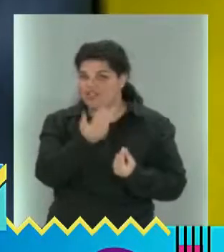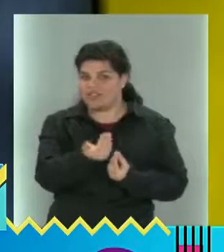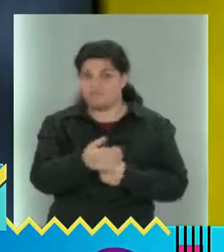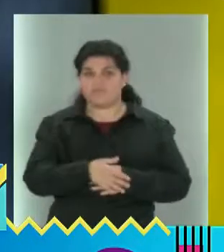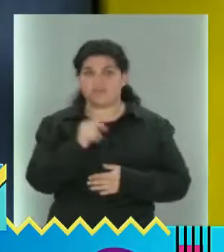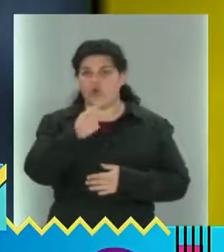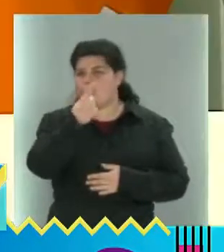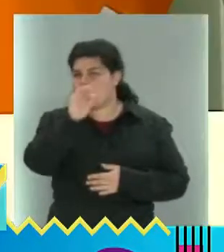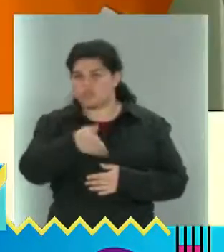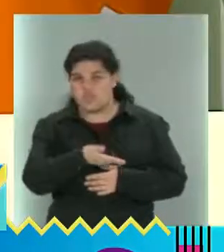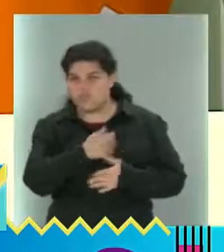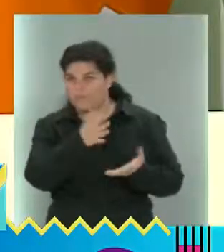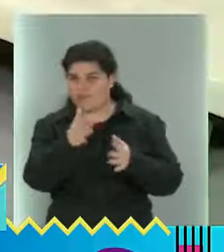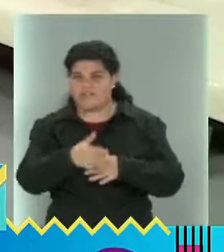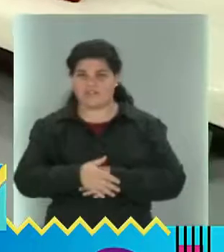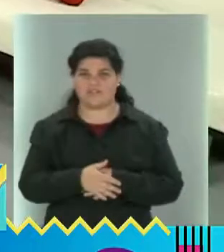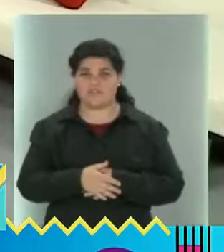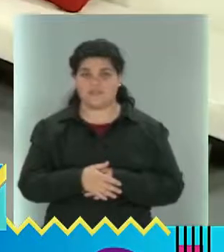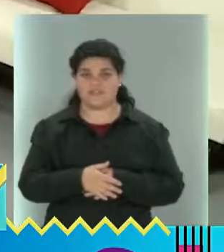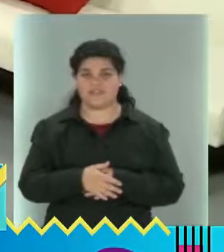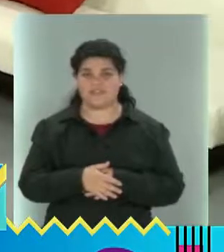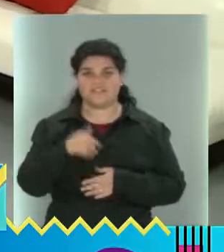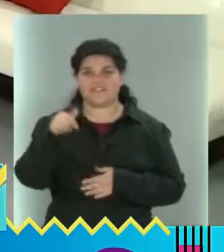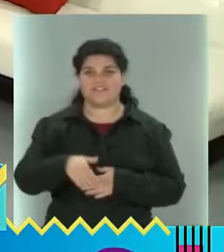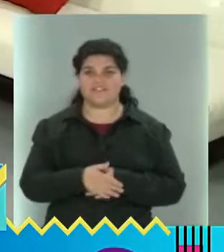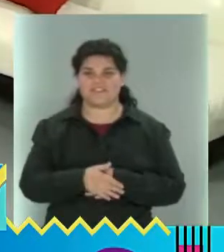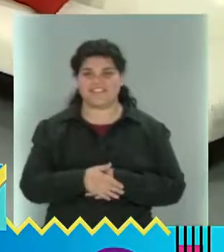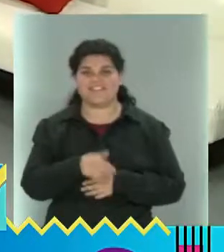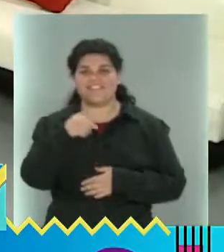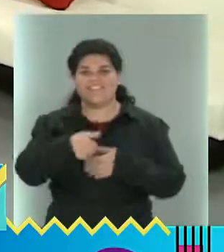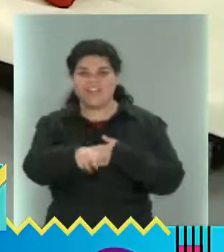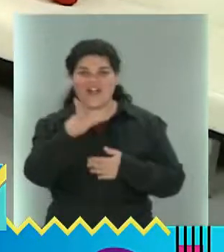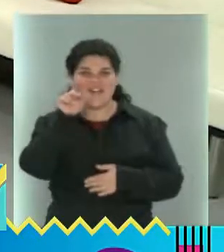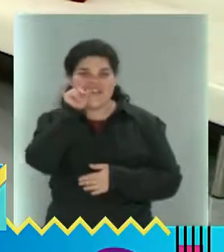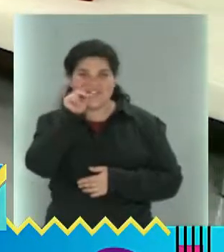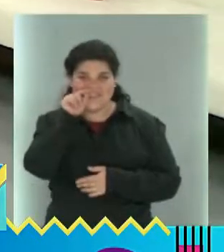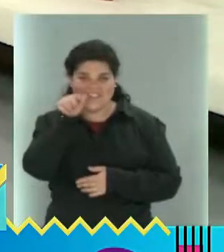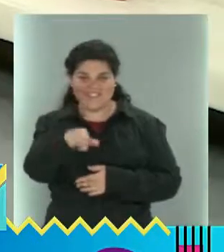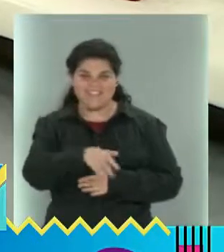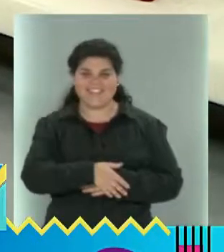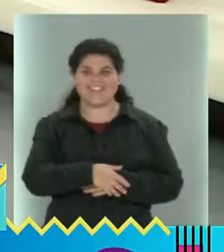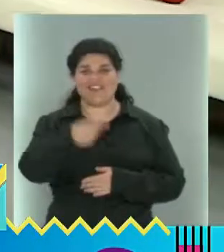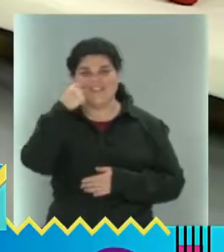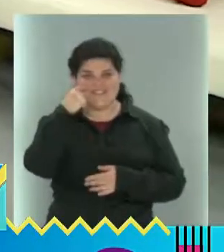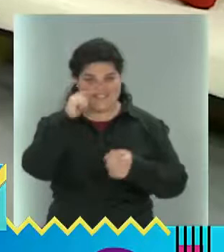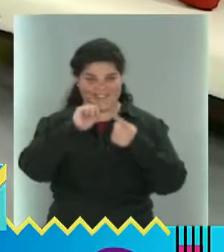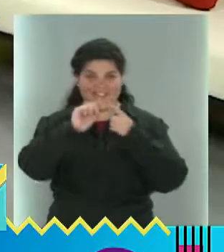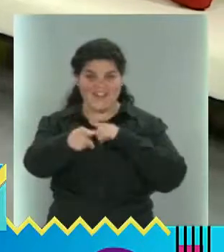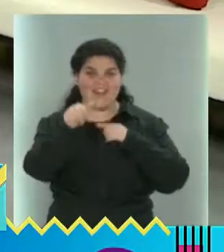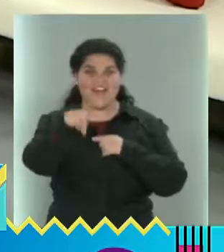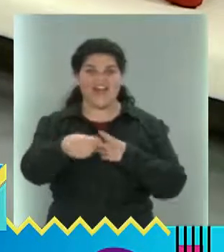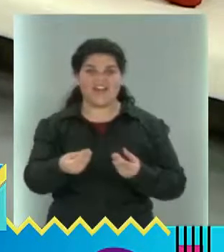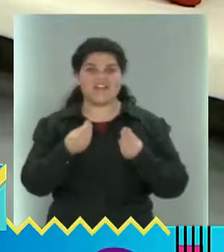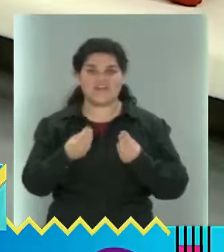del 1%. Bien, nos vamos a ir al tuit que hacemos en vivo. Les vamos a hacer una consigna. En este caso tiene que ver con cuáles